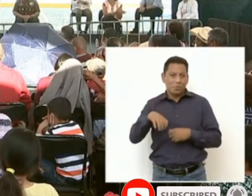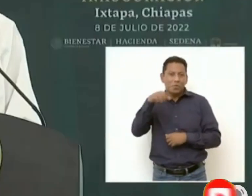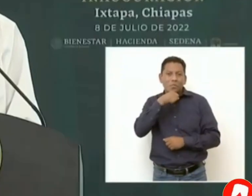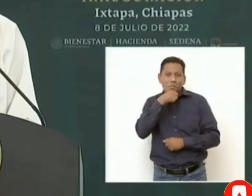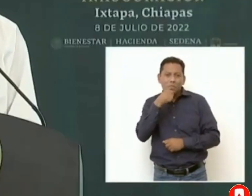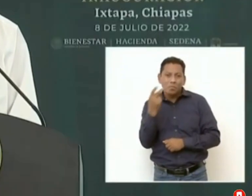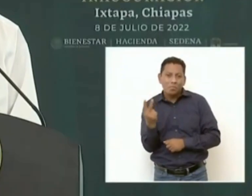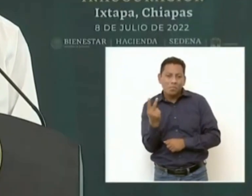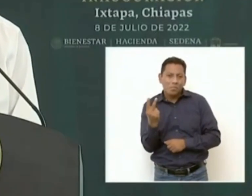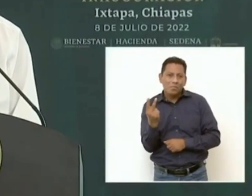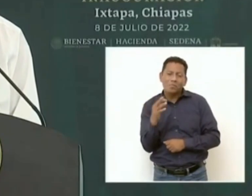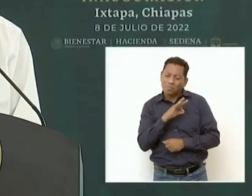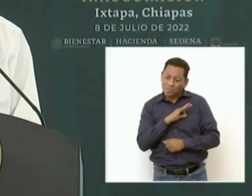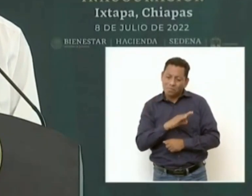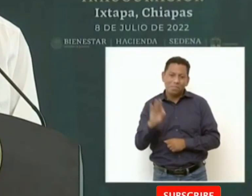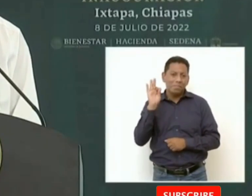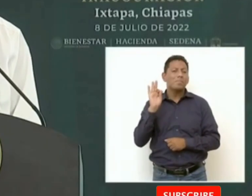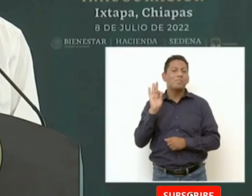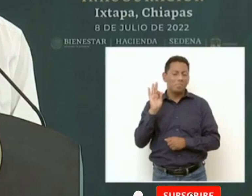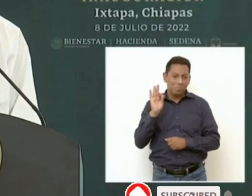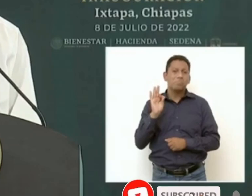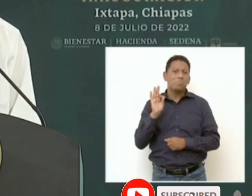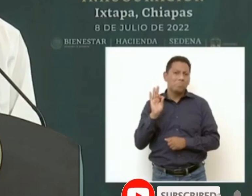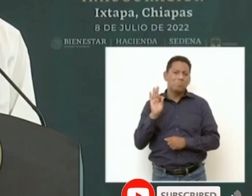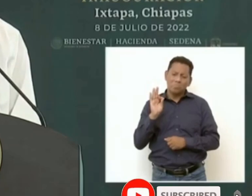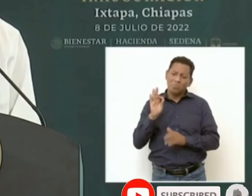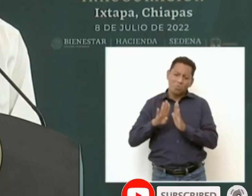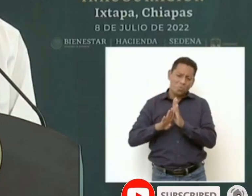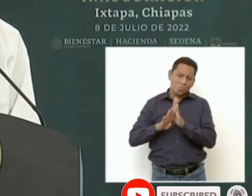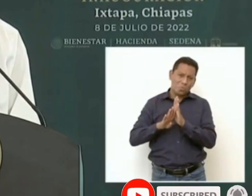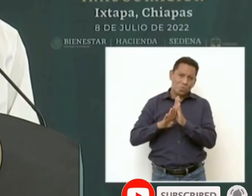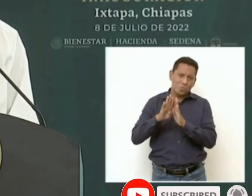mayor, van a poder salir adelante,